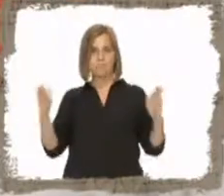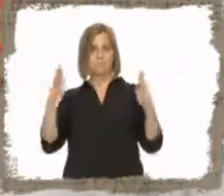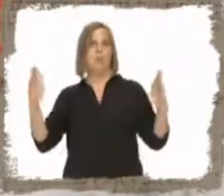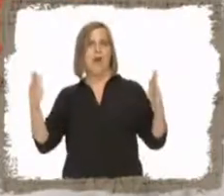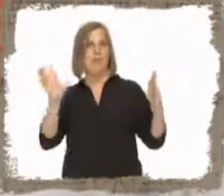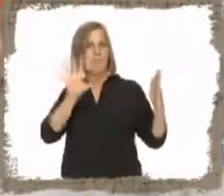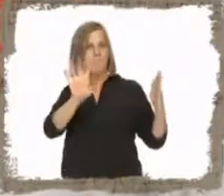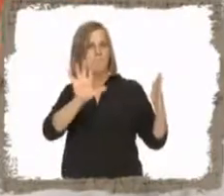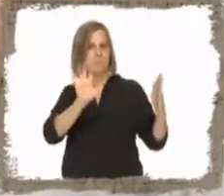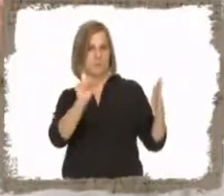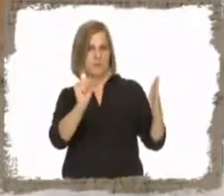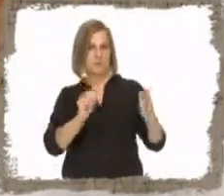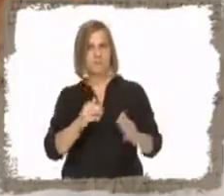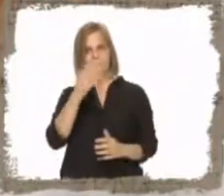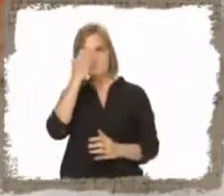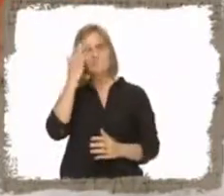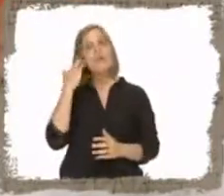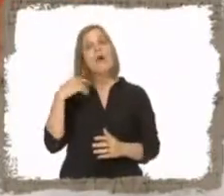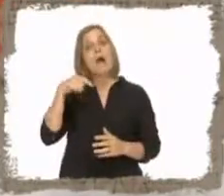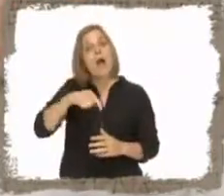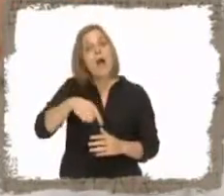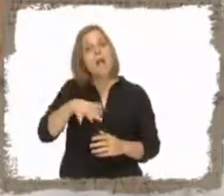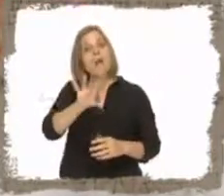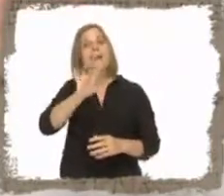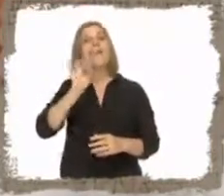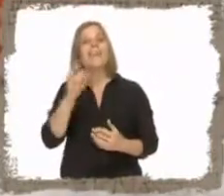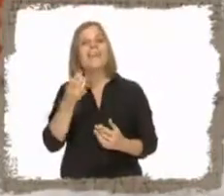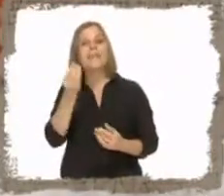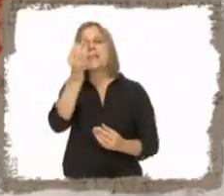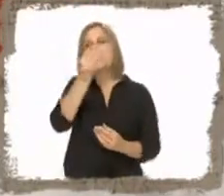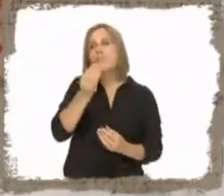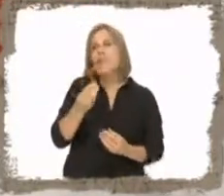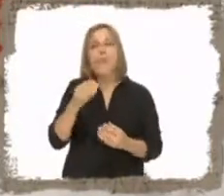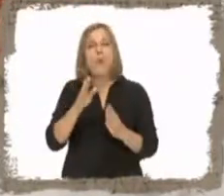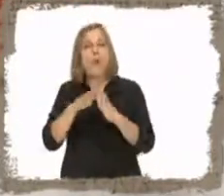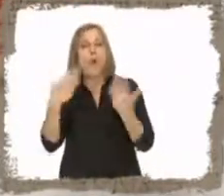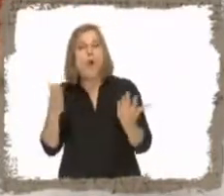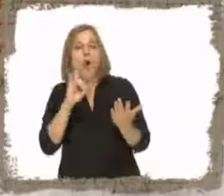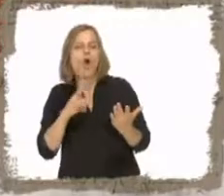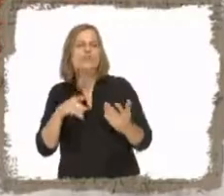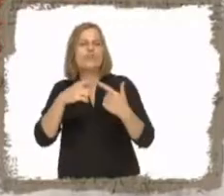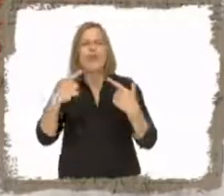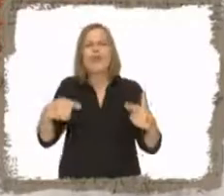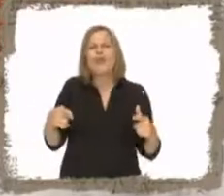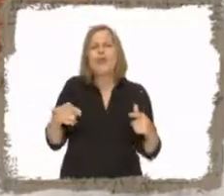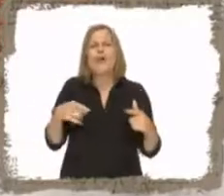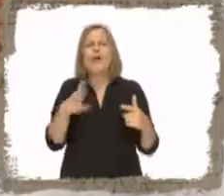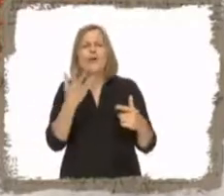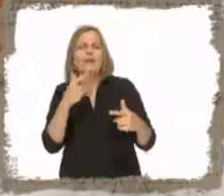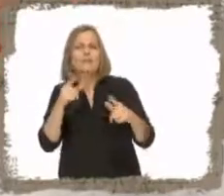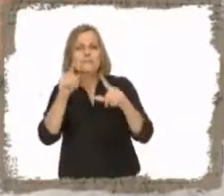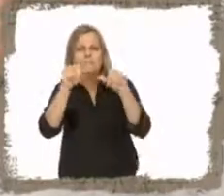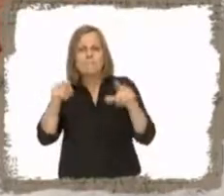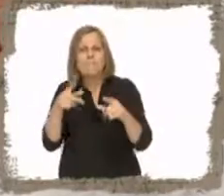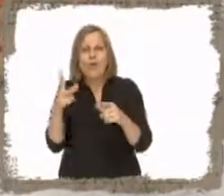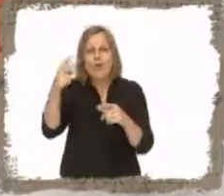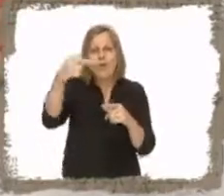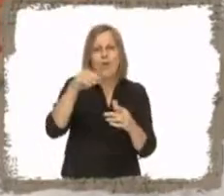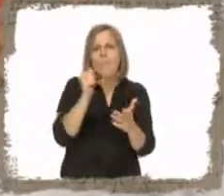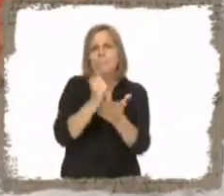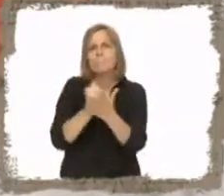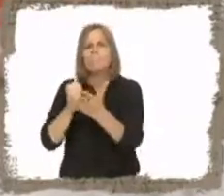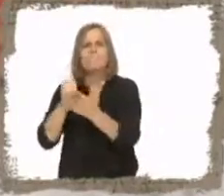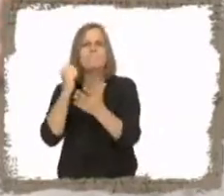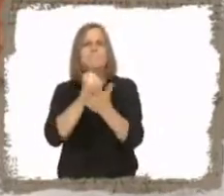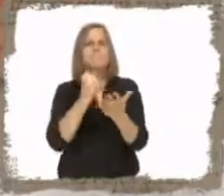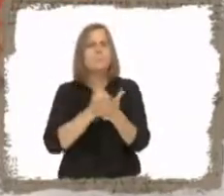abiertas, lo que vos quieras. Ahora podés elegir imágenes de revistas, papeles de colores, cortarlos y